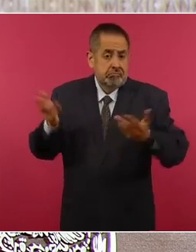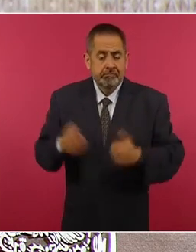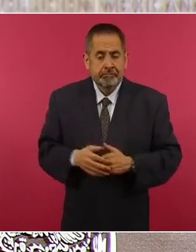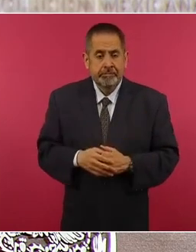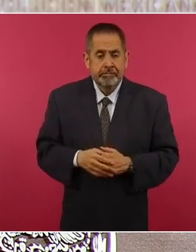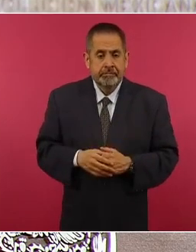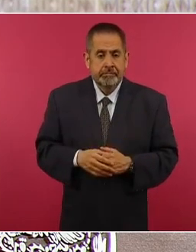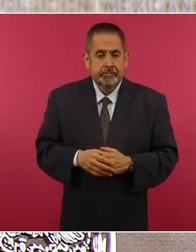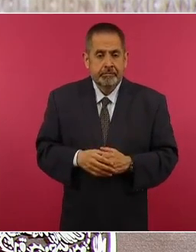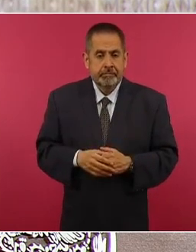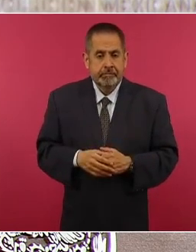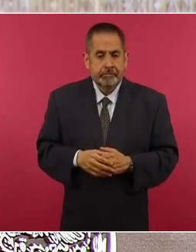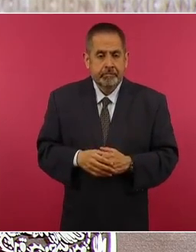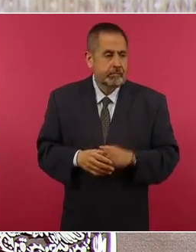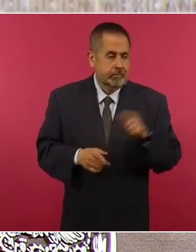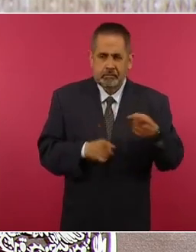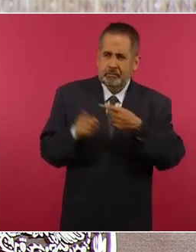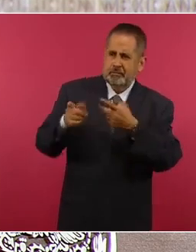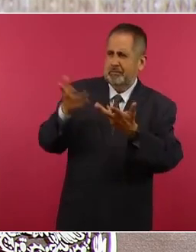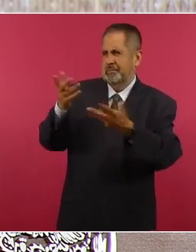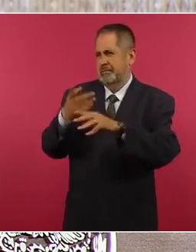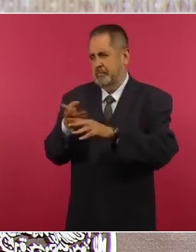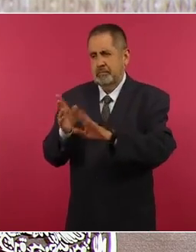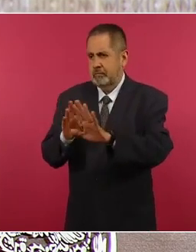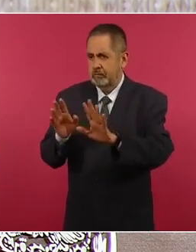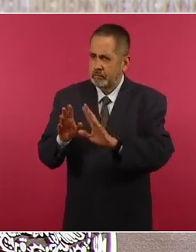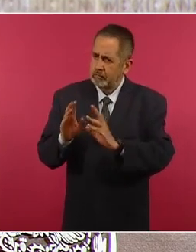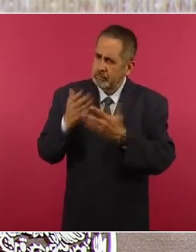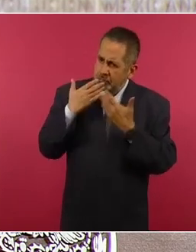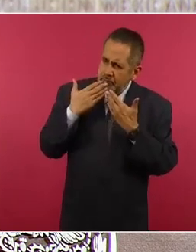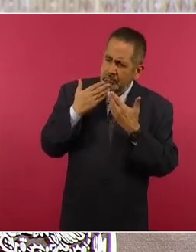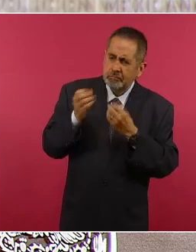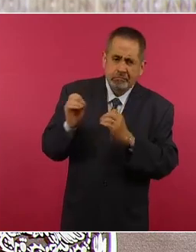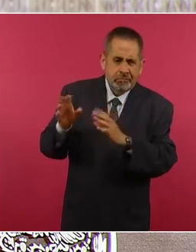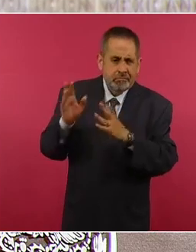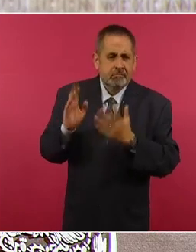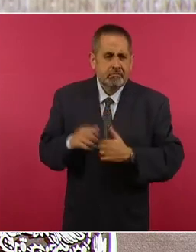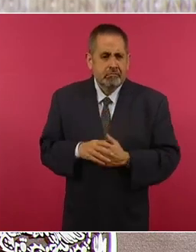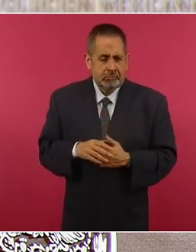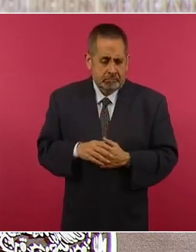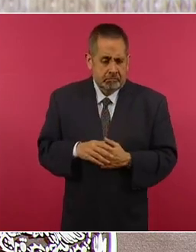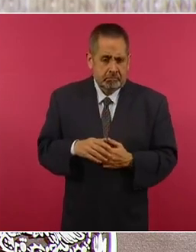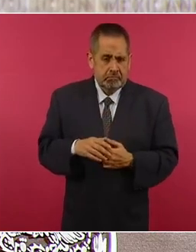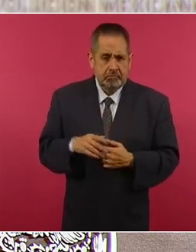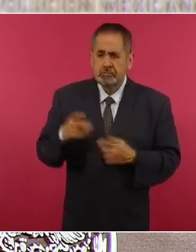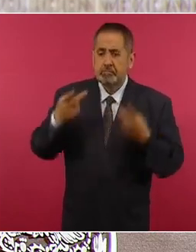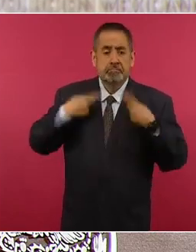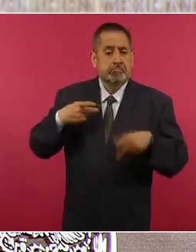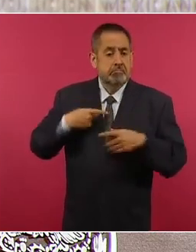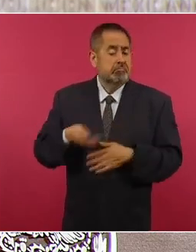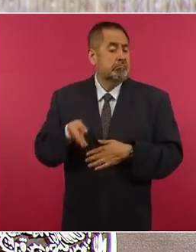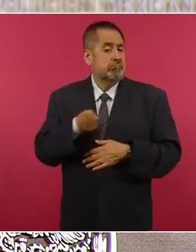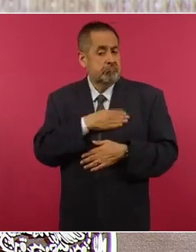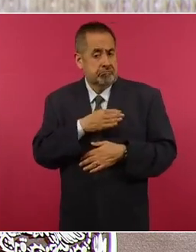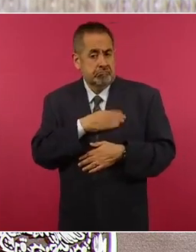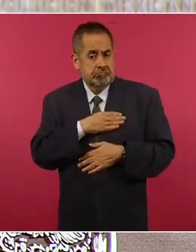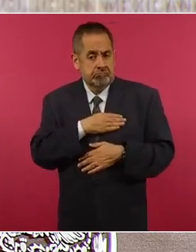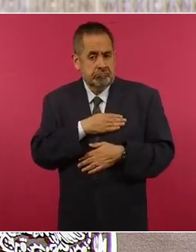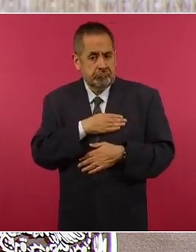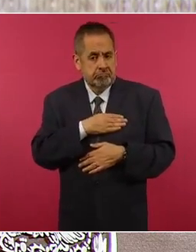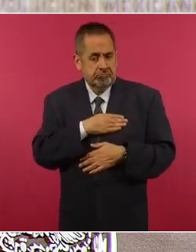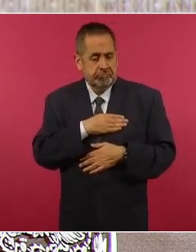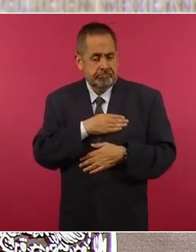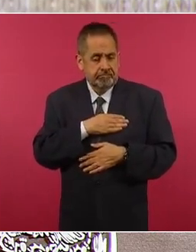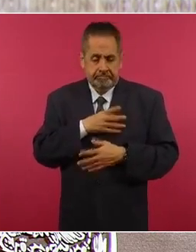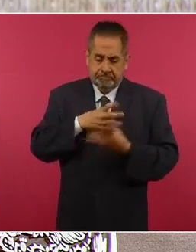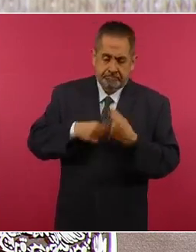y no le deberían de cuestionar eso, es mejor ser bueno, solo siendo bueno se puede ser